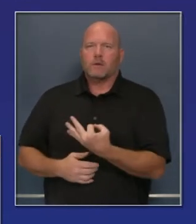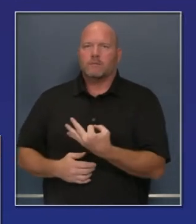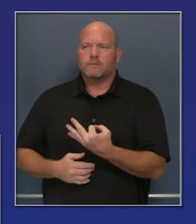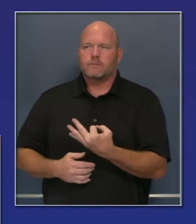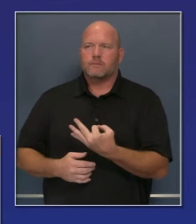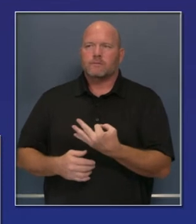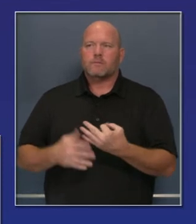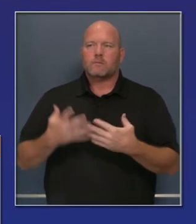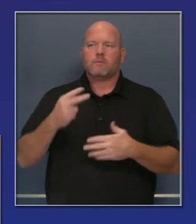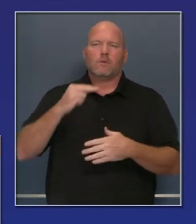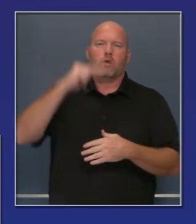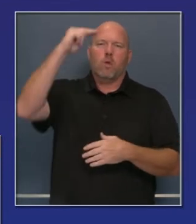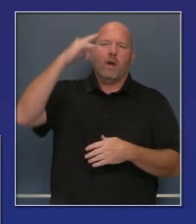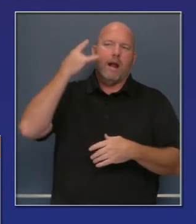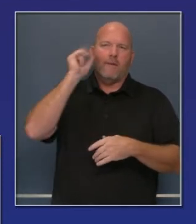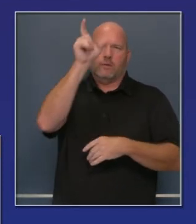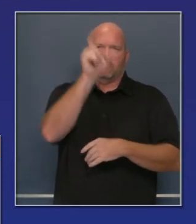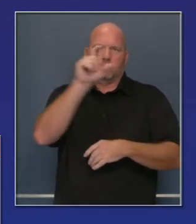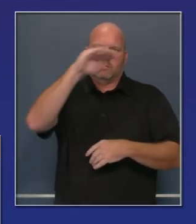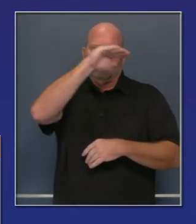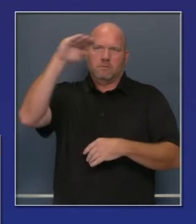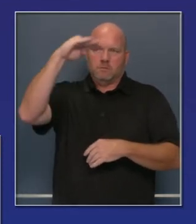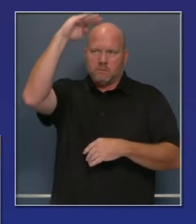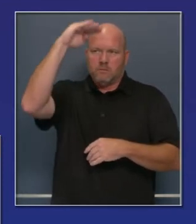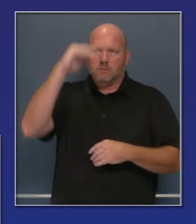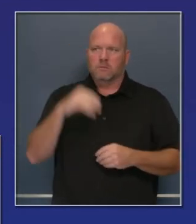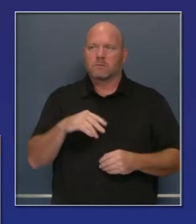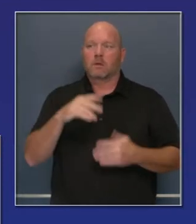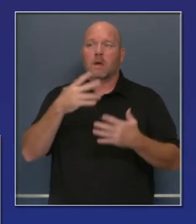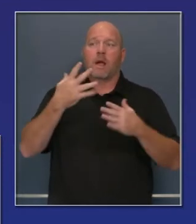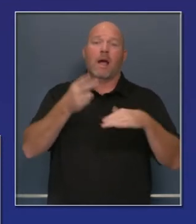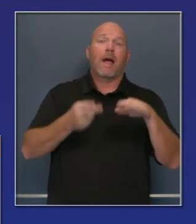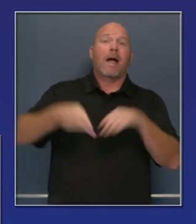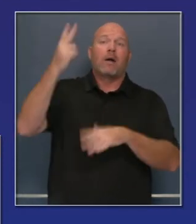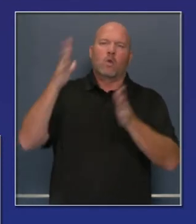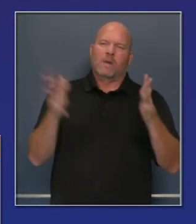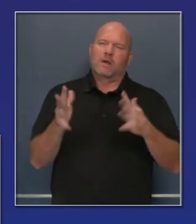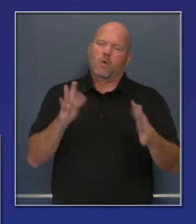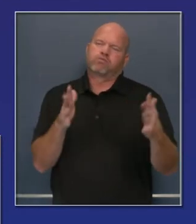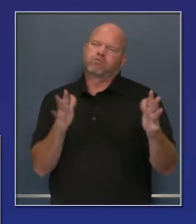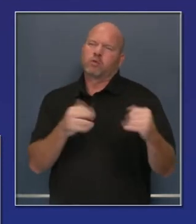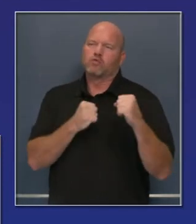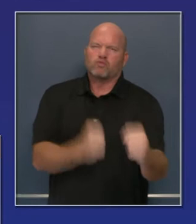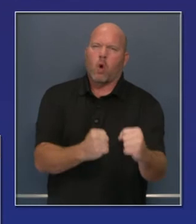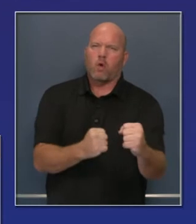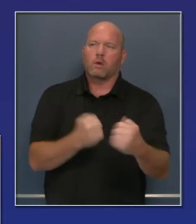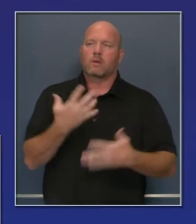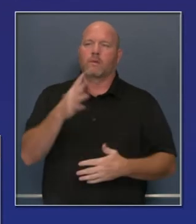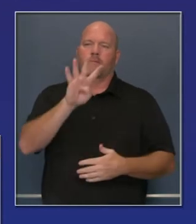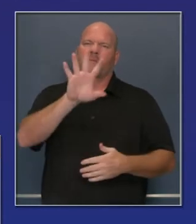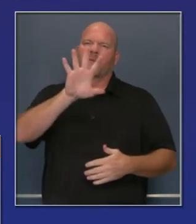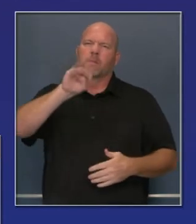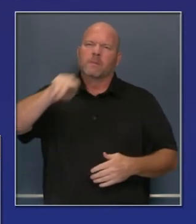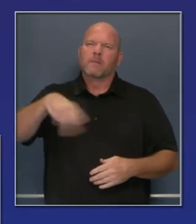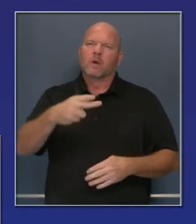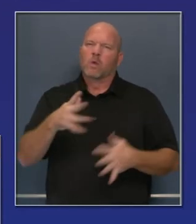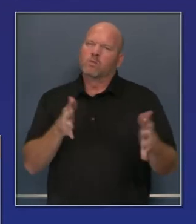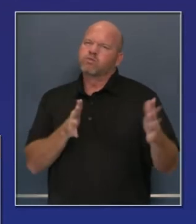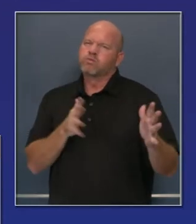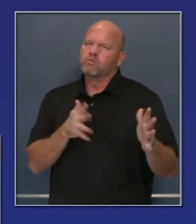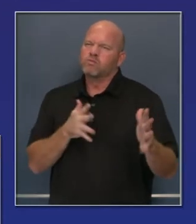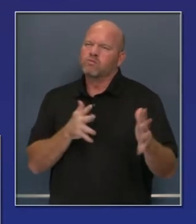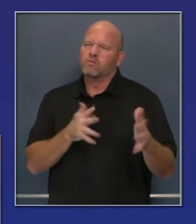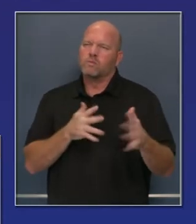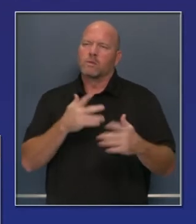en el norte de California particularmente. Estamos esperando eventos de fuertes vientos con ráfagas de